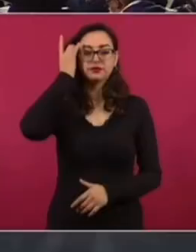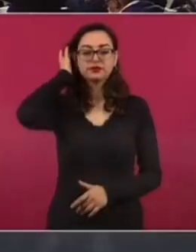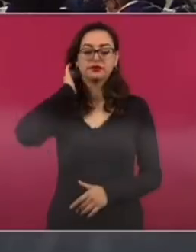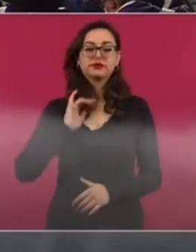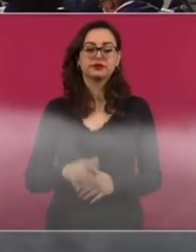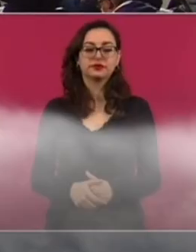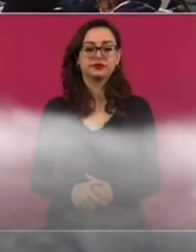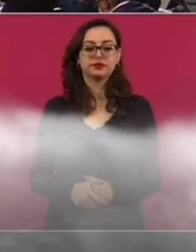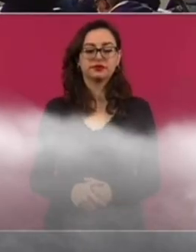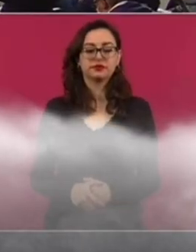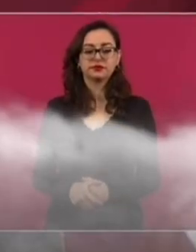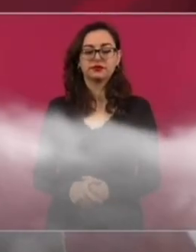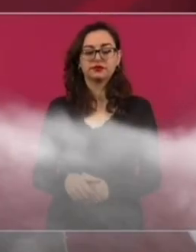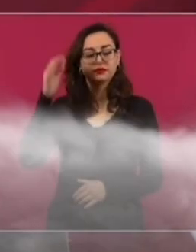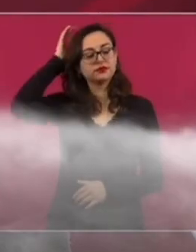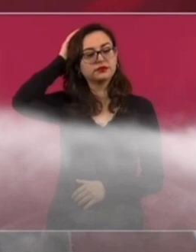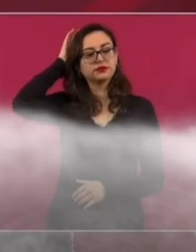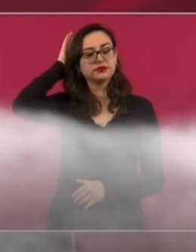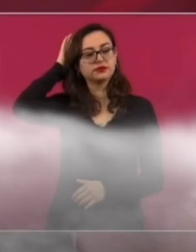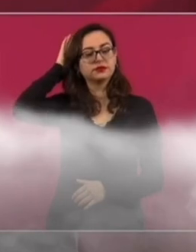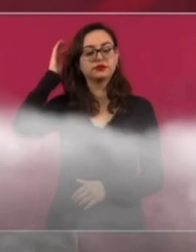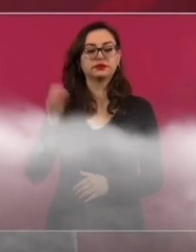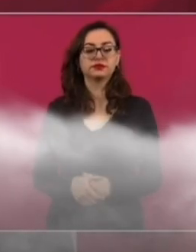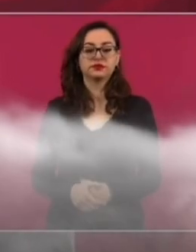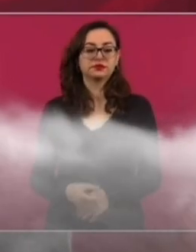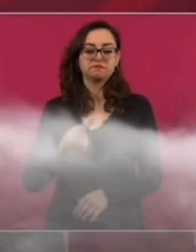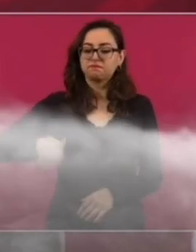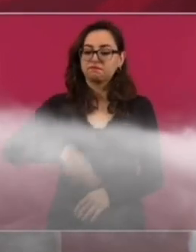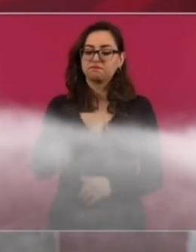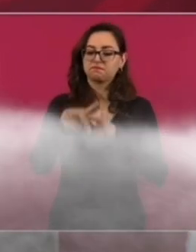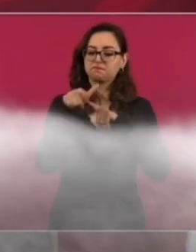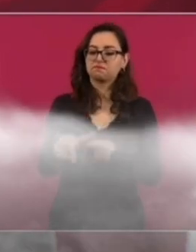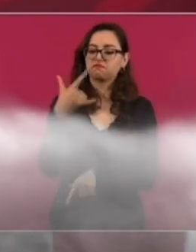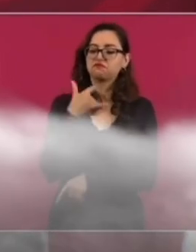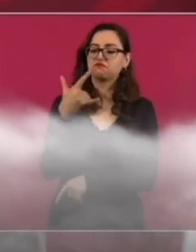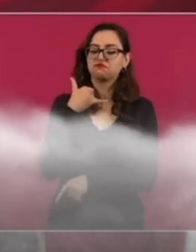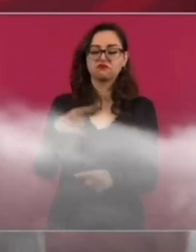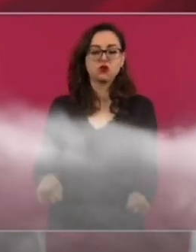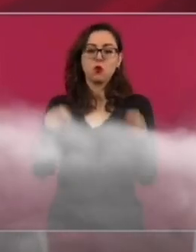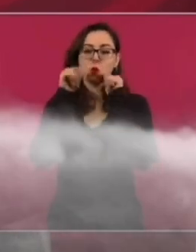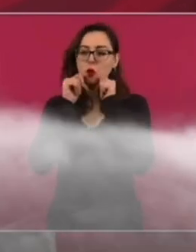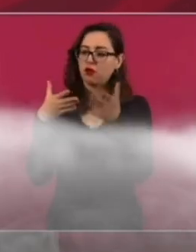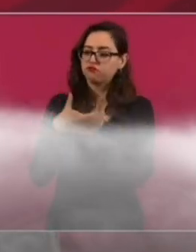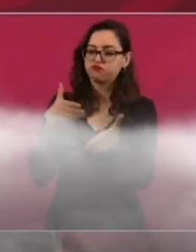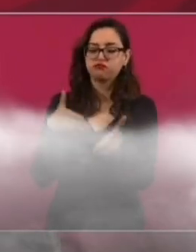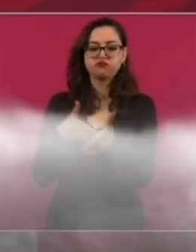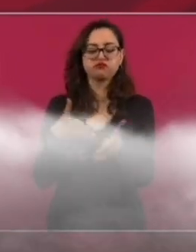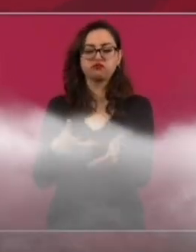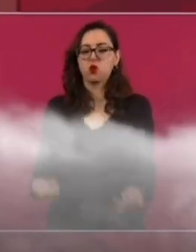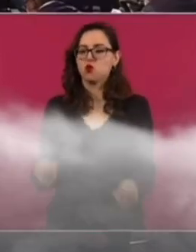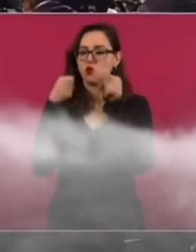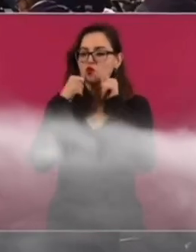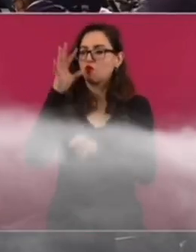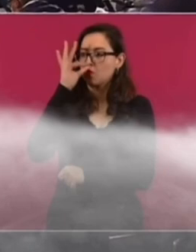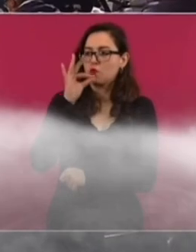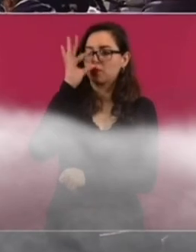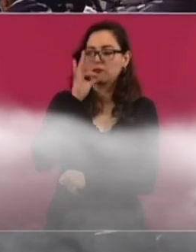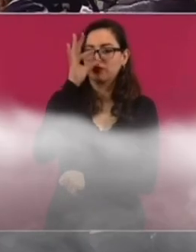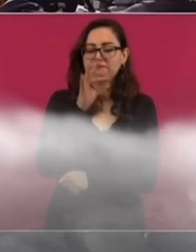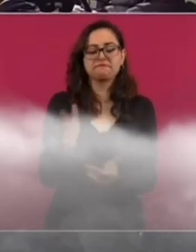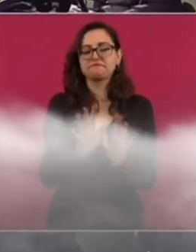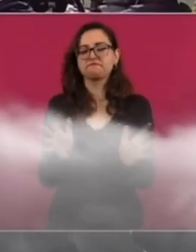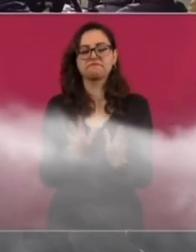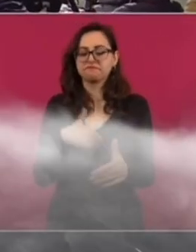mismo. Nosotros vamos a seguir llevando a cabo la transformación con todos estos obstáculos. Y nos sentimos muy orgullosos de estar avanzando, transformando el